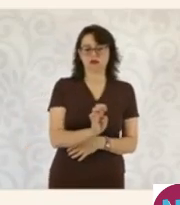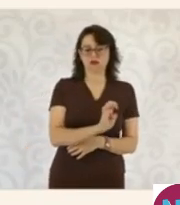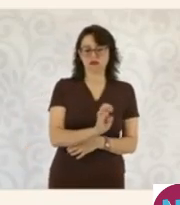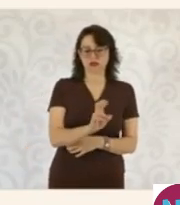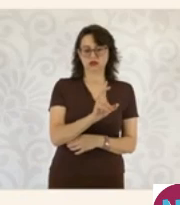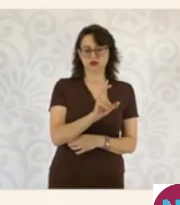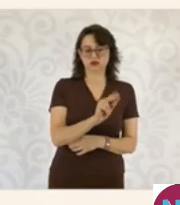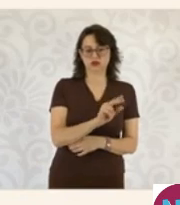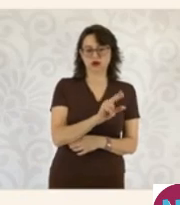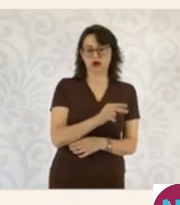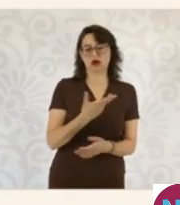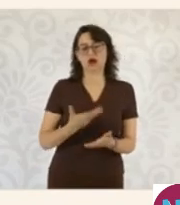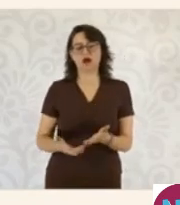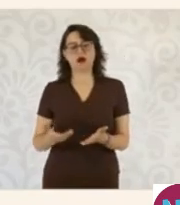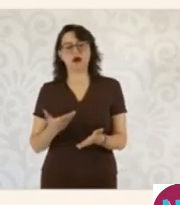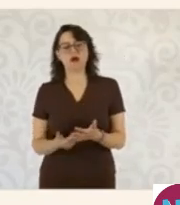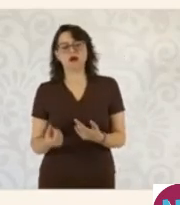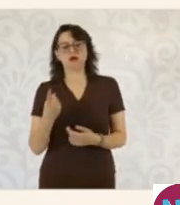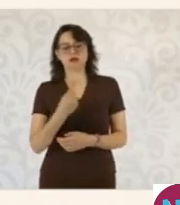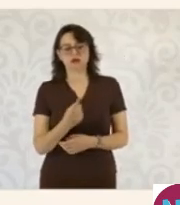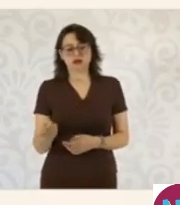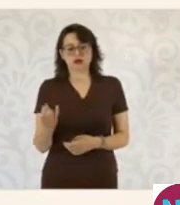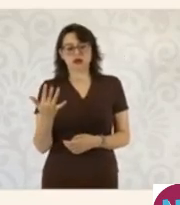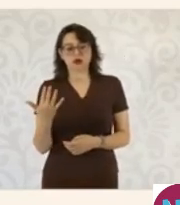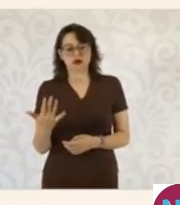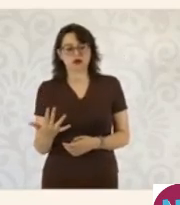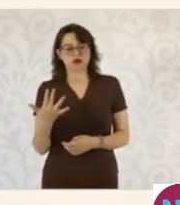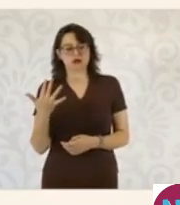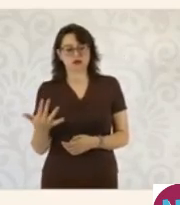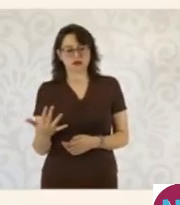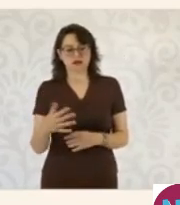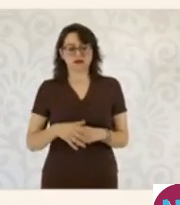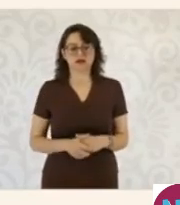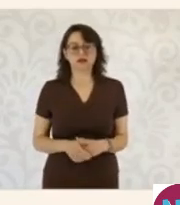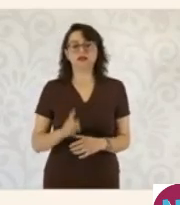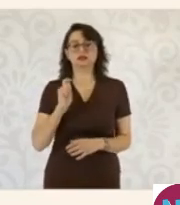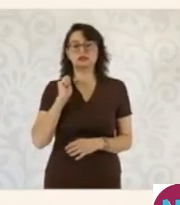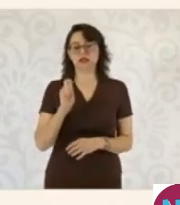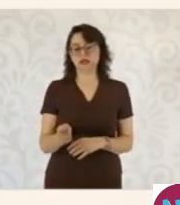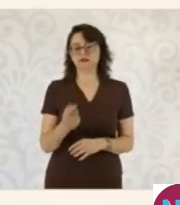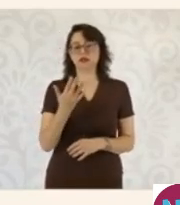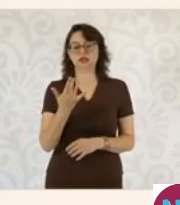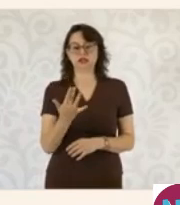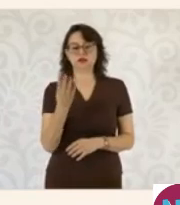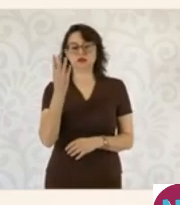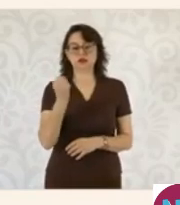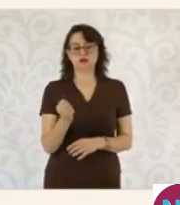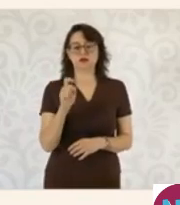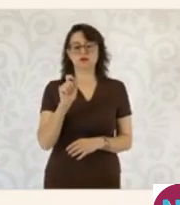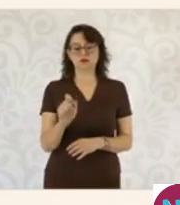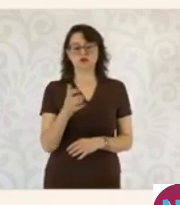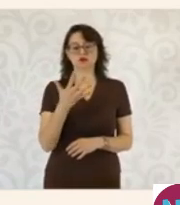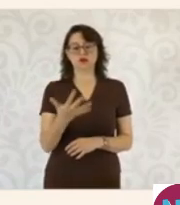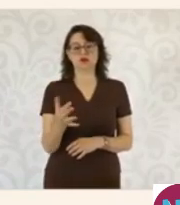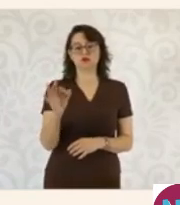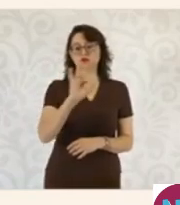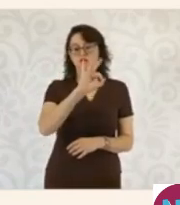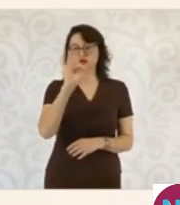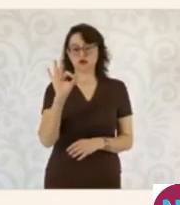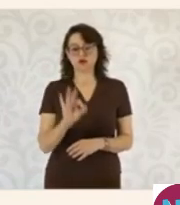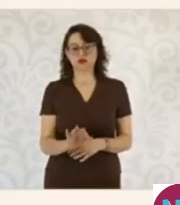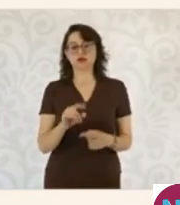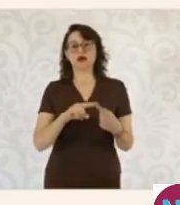tenemos 155. El 59.5 de los casos confirmados se encuentran